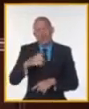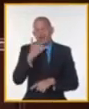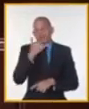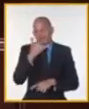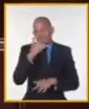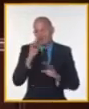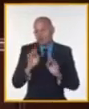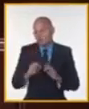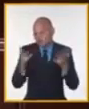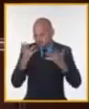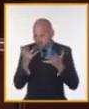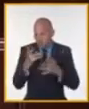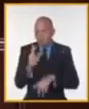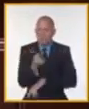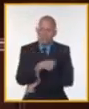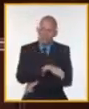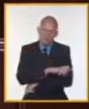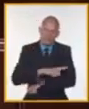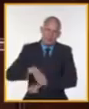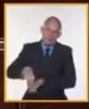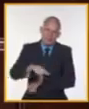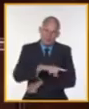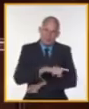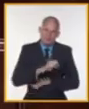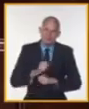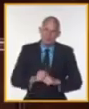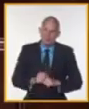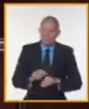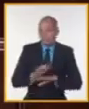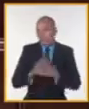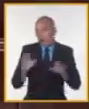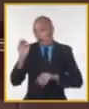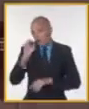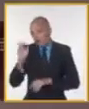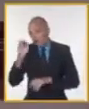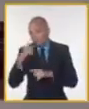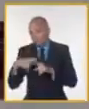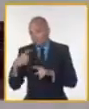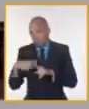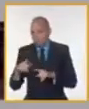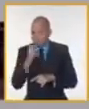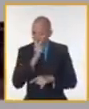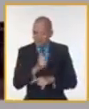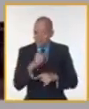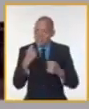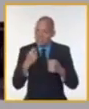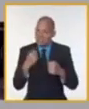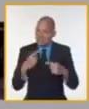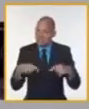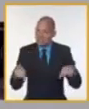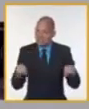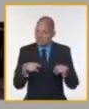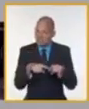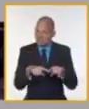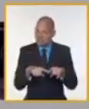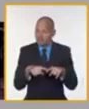y demás entidades. Todo lo anterior transcurre en medio de insatisfacciones por